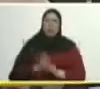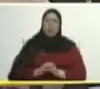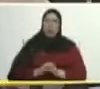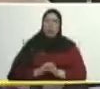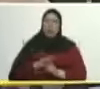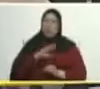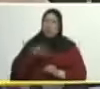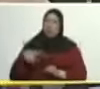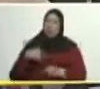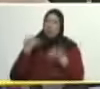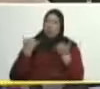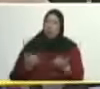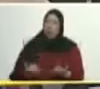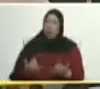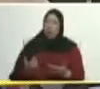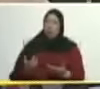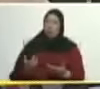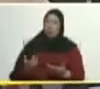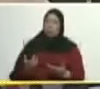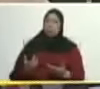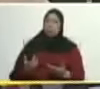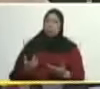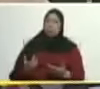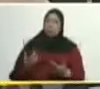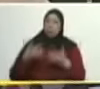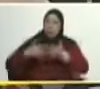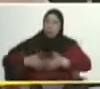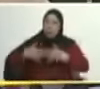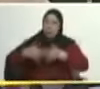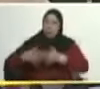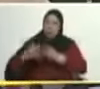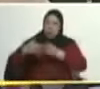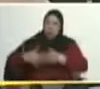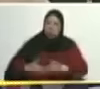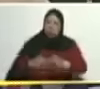Y nosotros no podemos crear una empresa naviera.